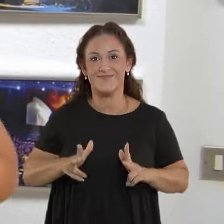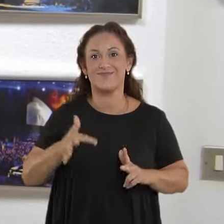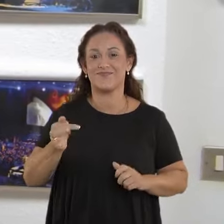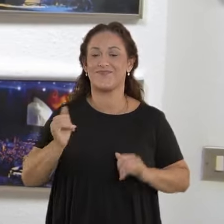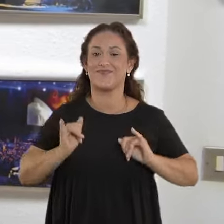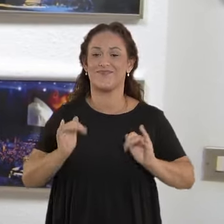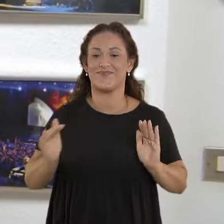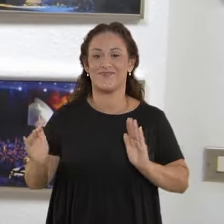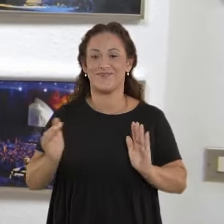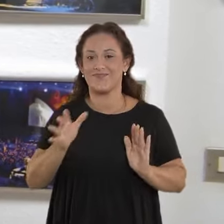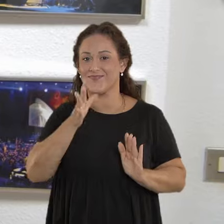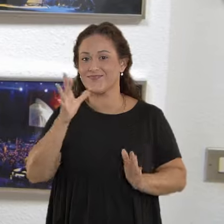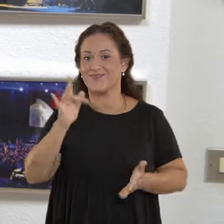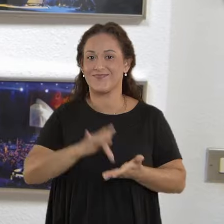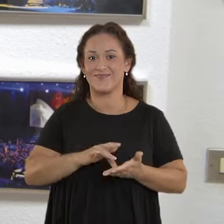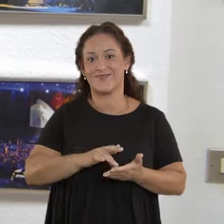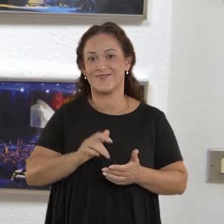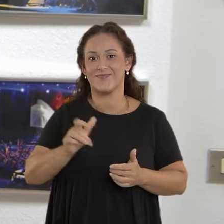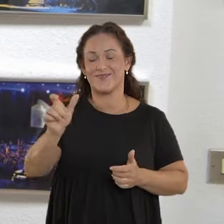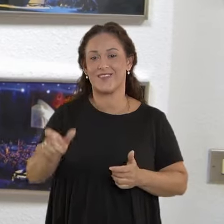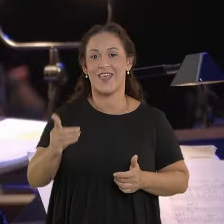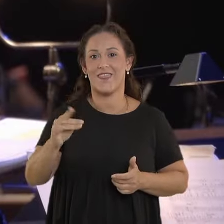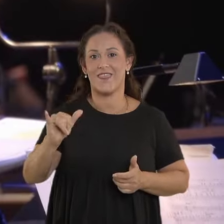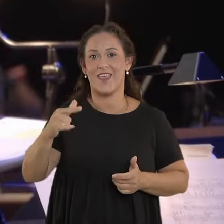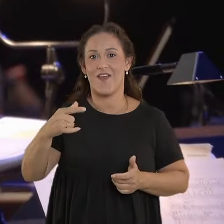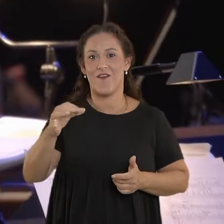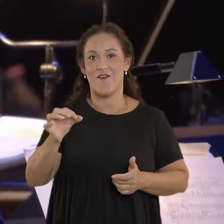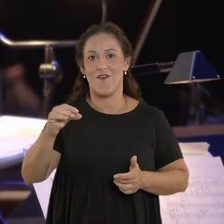y que disfruten del momento que vamos a pasar con Diego Navarro.